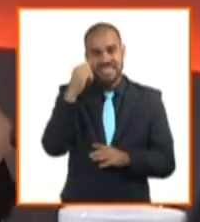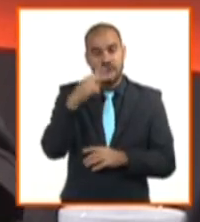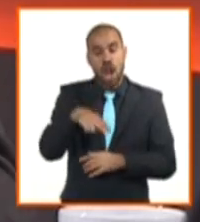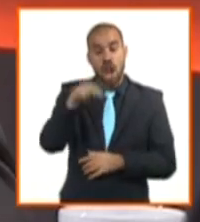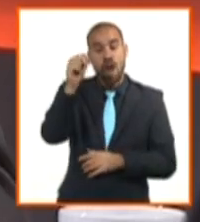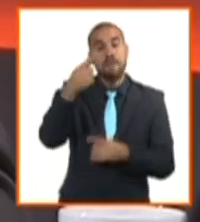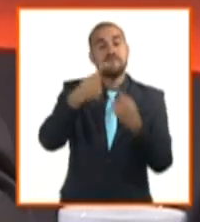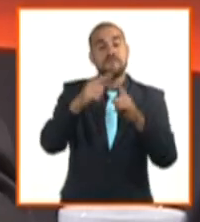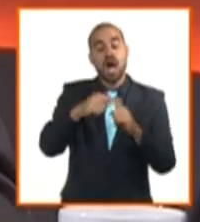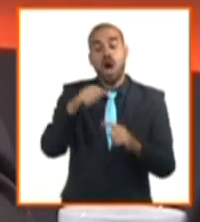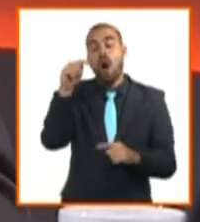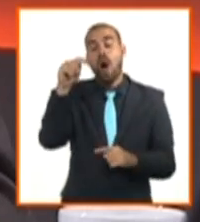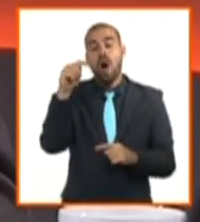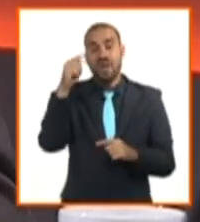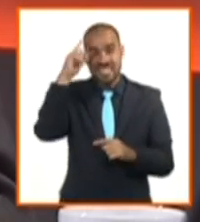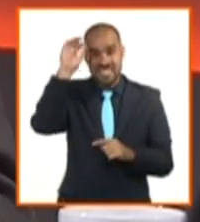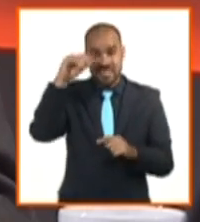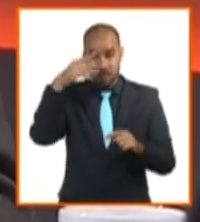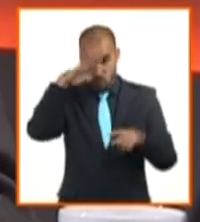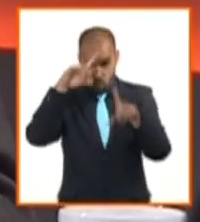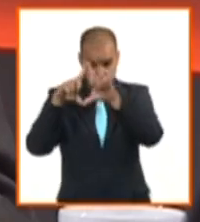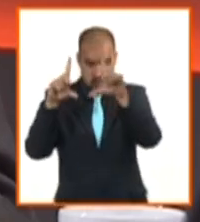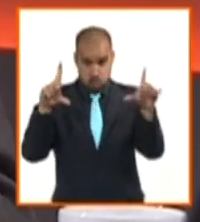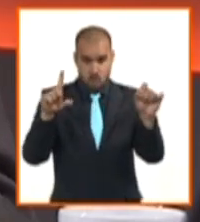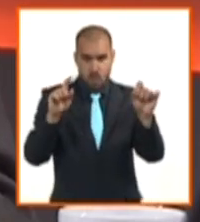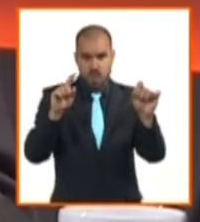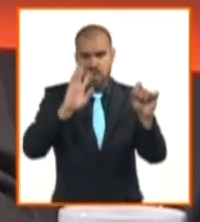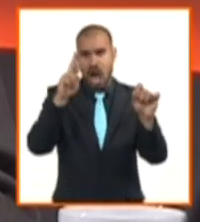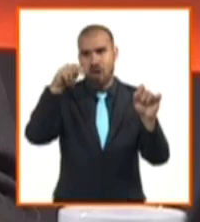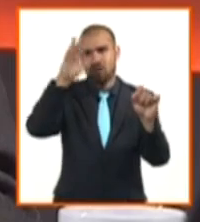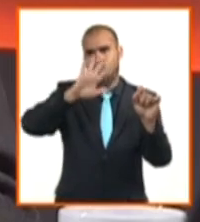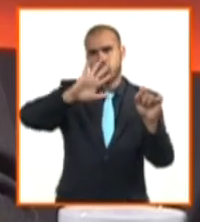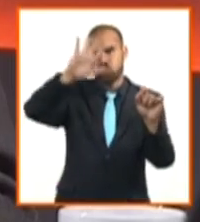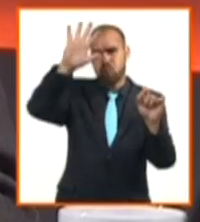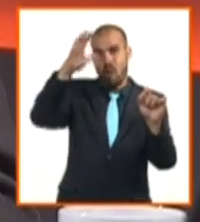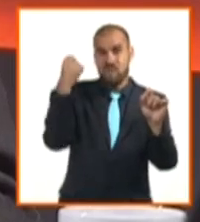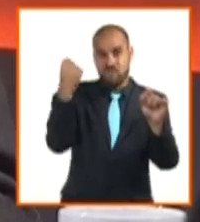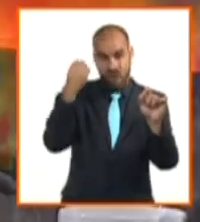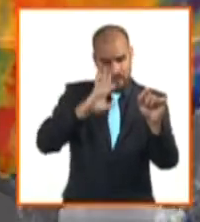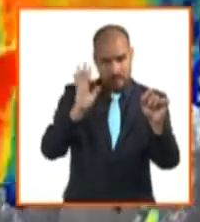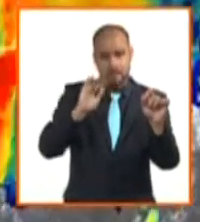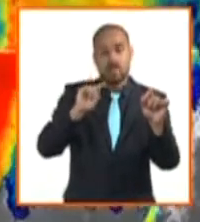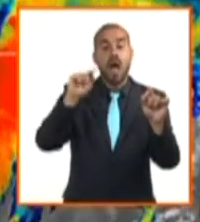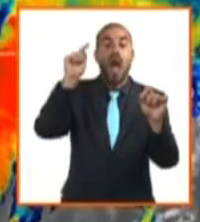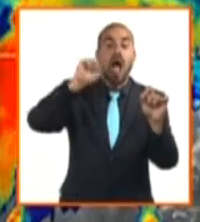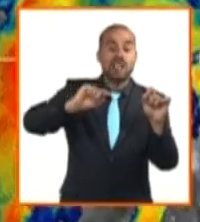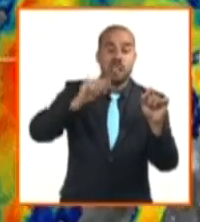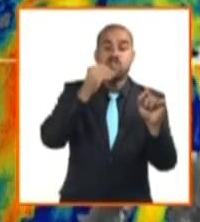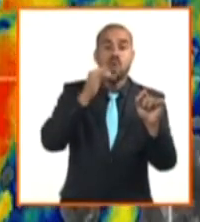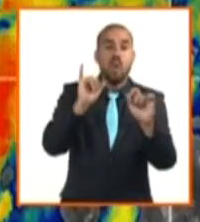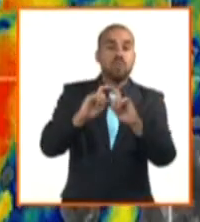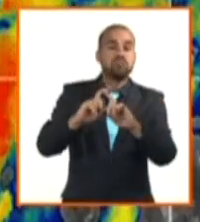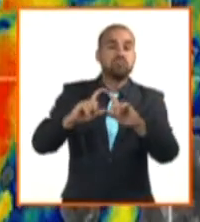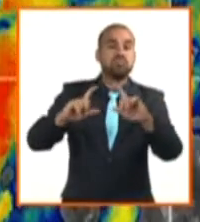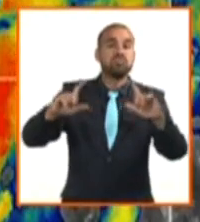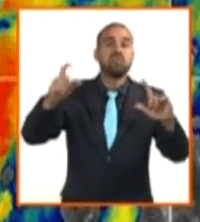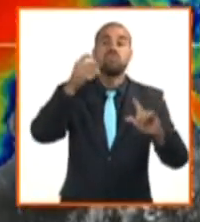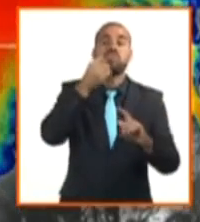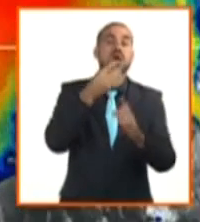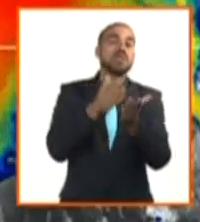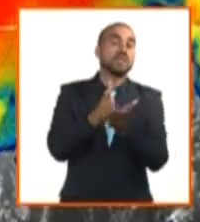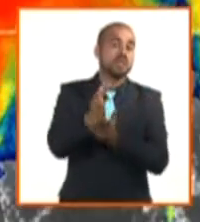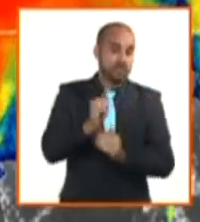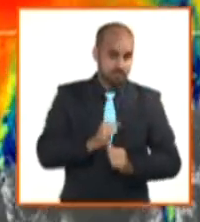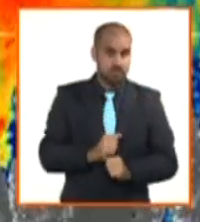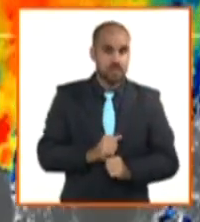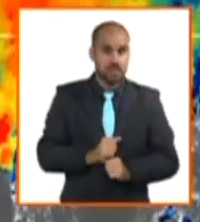y hay otro factor durante la noche esos núcleos pueden crecer pero parece la noche así que estoy pensar la noche